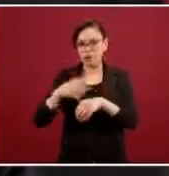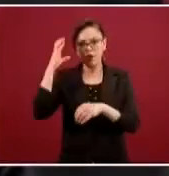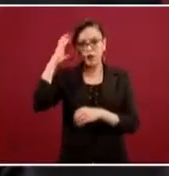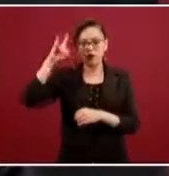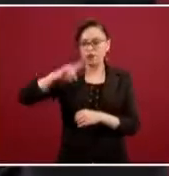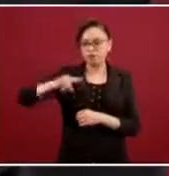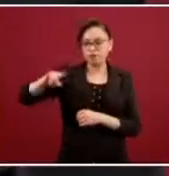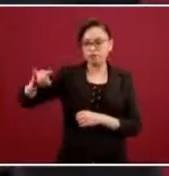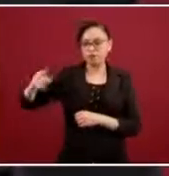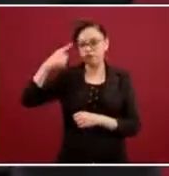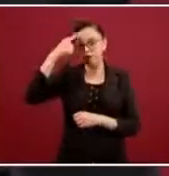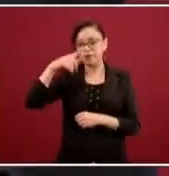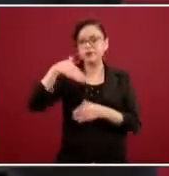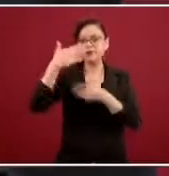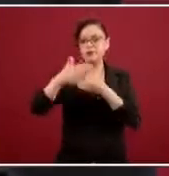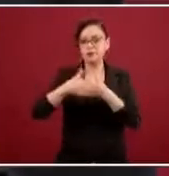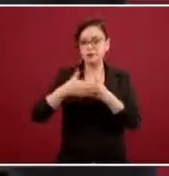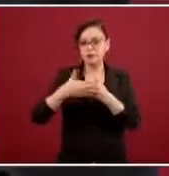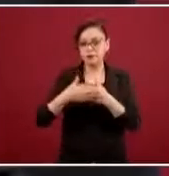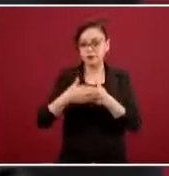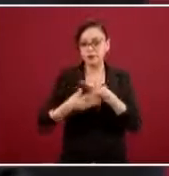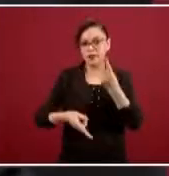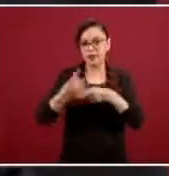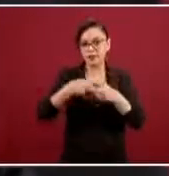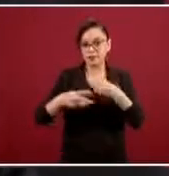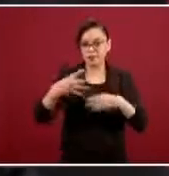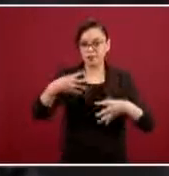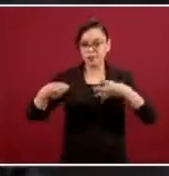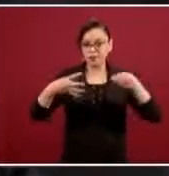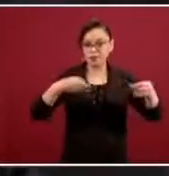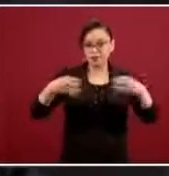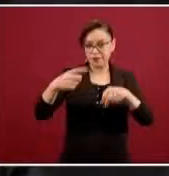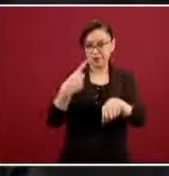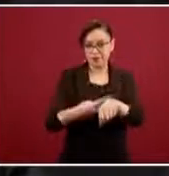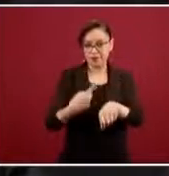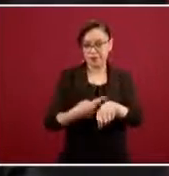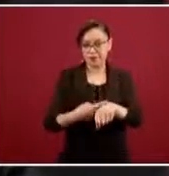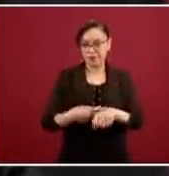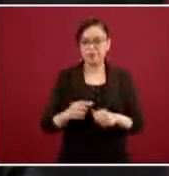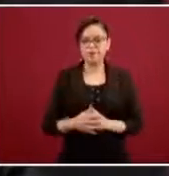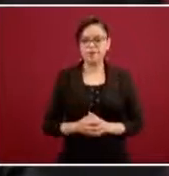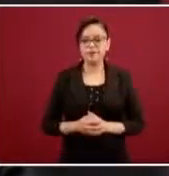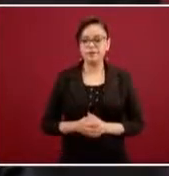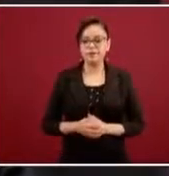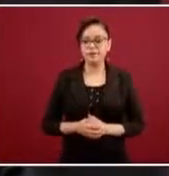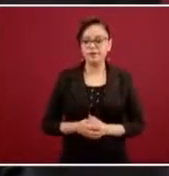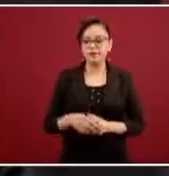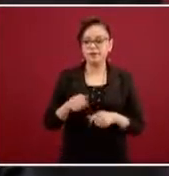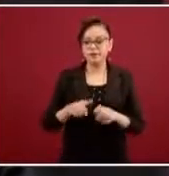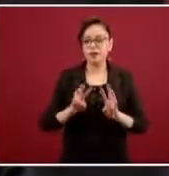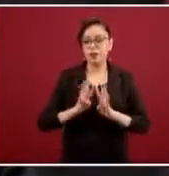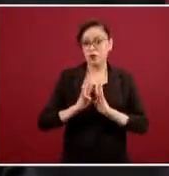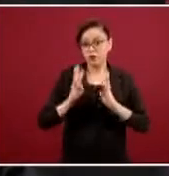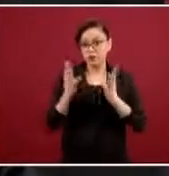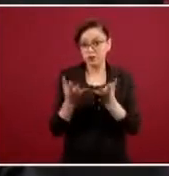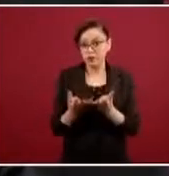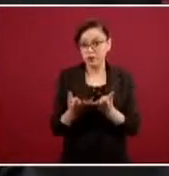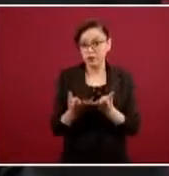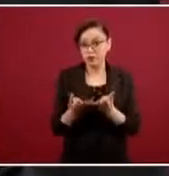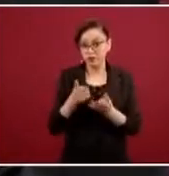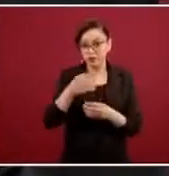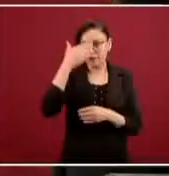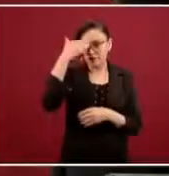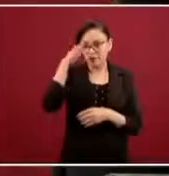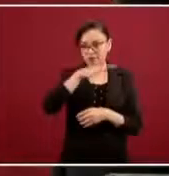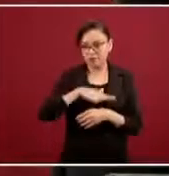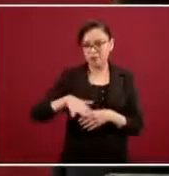atención del futuro de la pandemia. Como ustedes saben, el Consejo no está sectorizado y tenemos que ver tanto